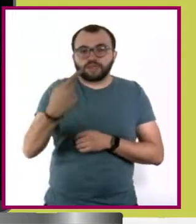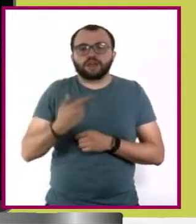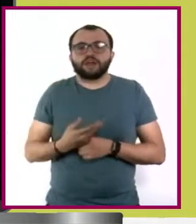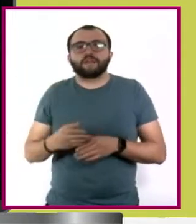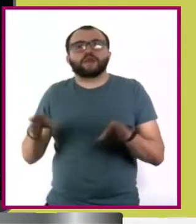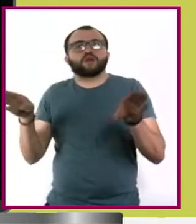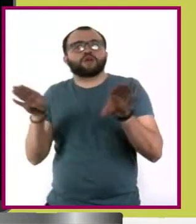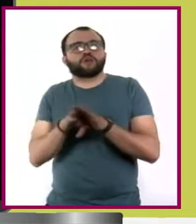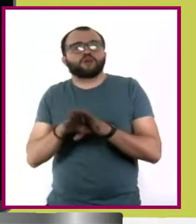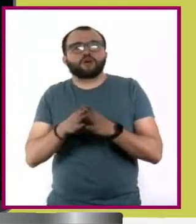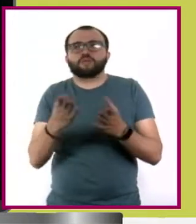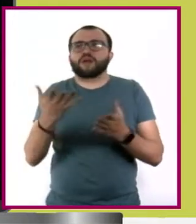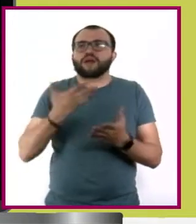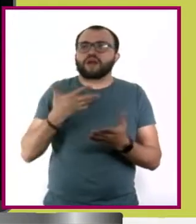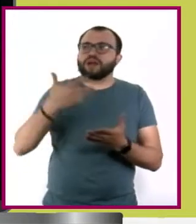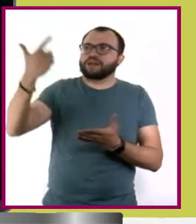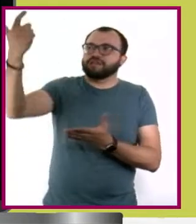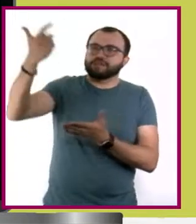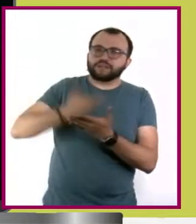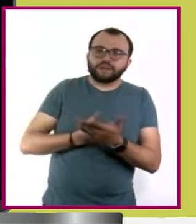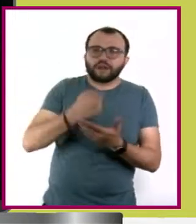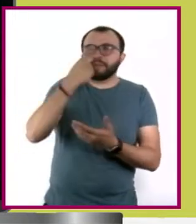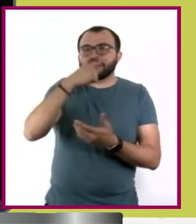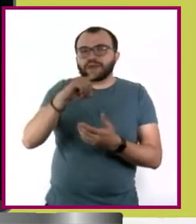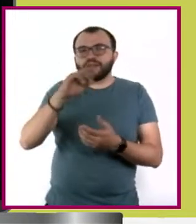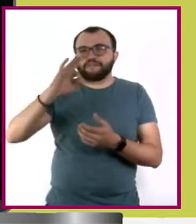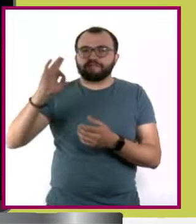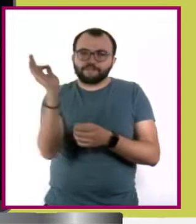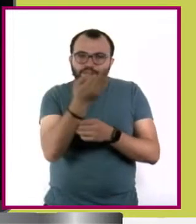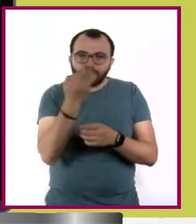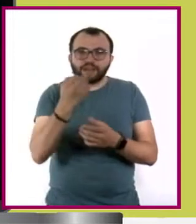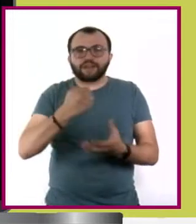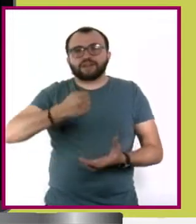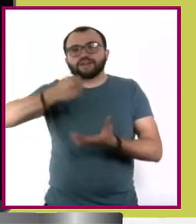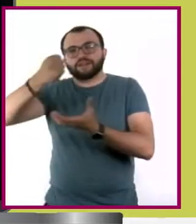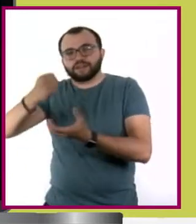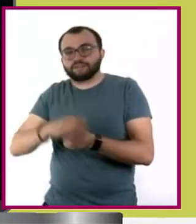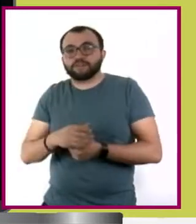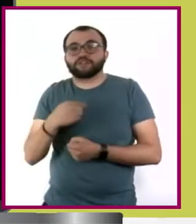el presupuesto de ingresos de la Federación para el próximo año? Si te digo, son